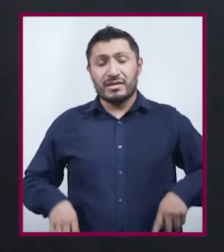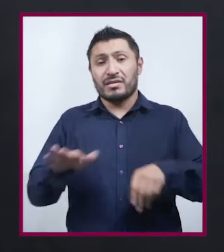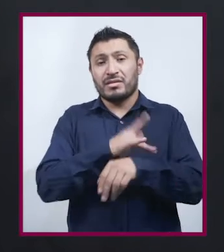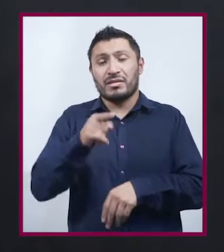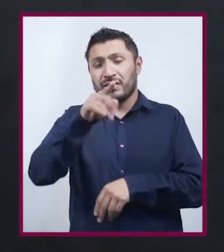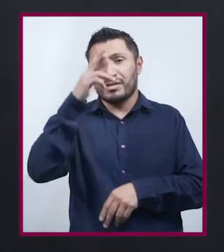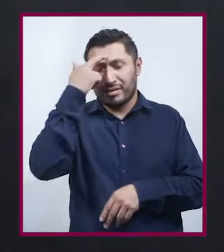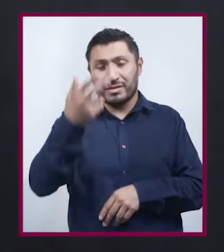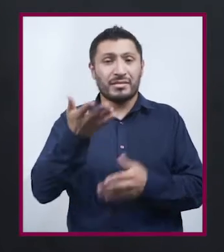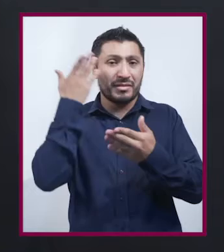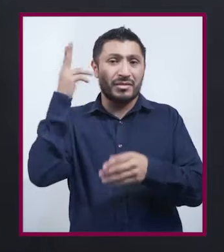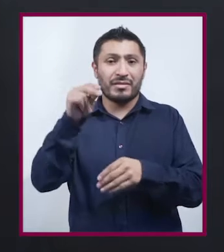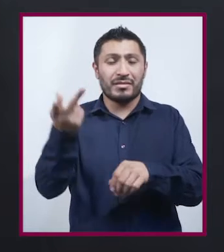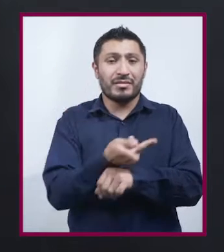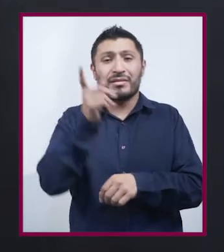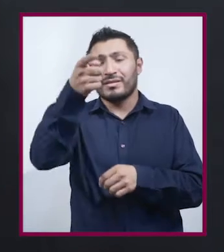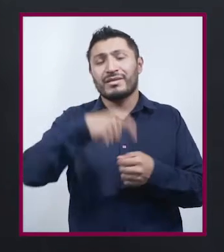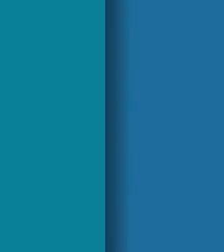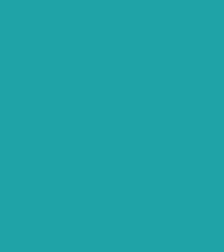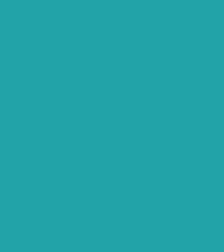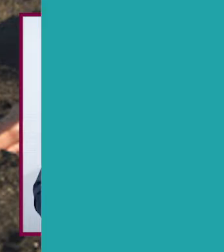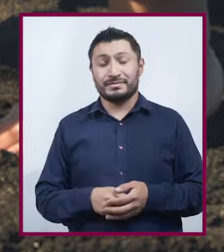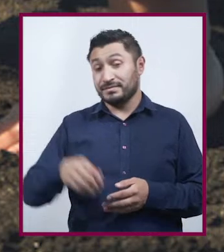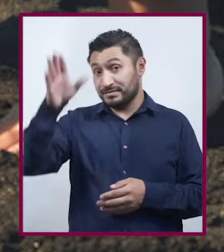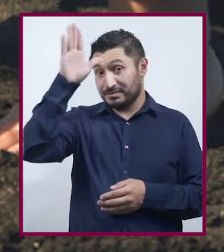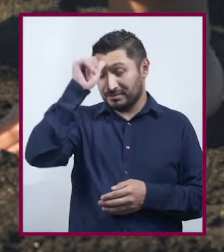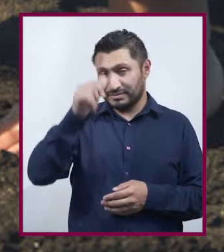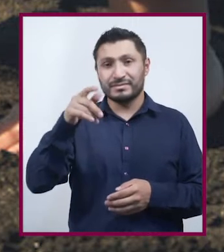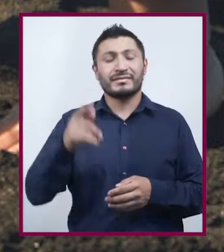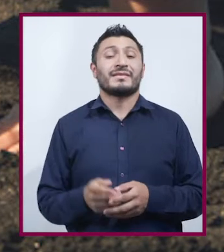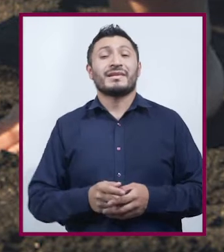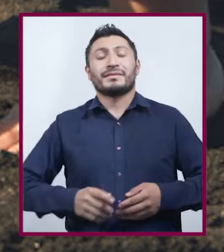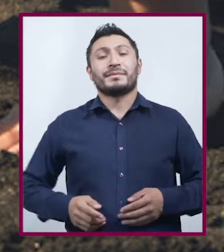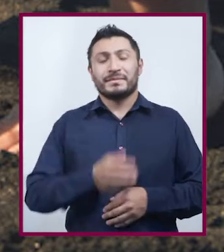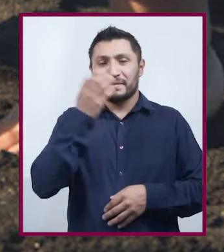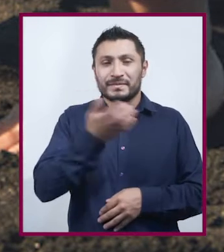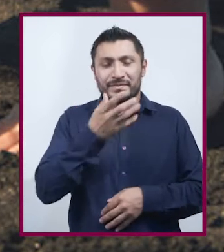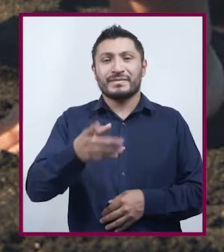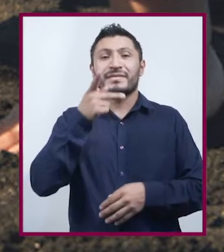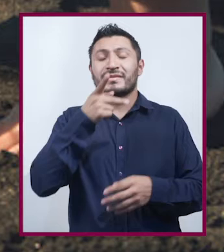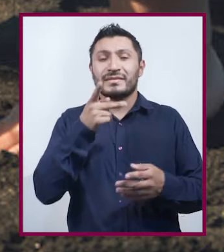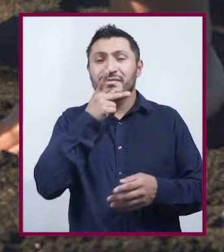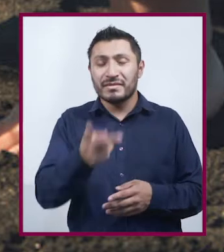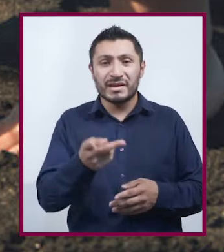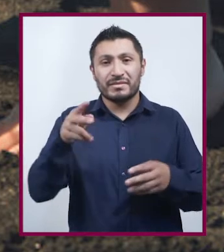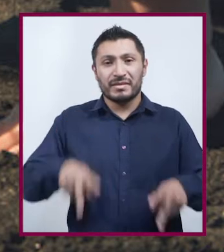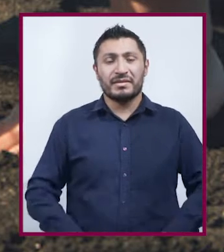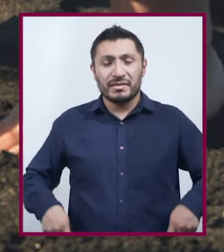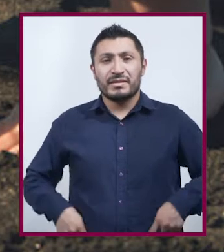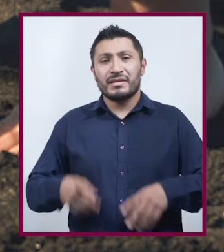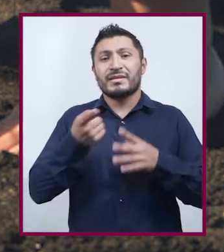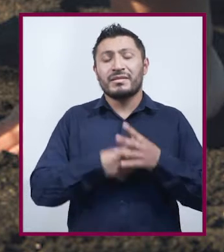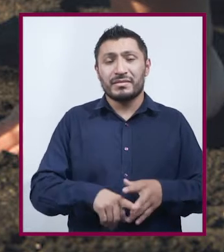porque recuerda, el pasado no ha pasado. Conéctate. De acuerdo con una etimología popular, el origen de la palabra pantalón viene